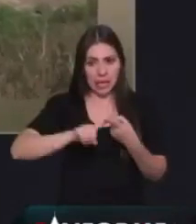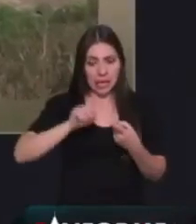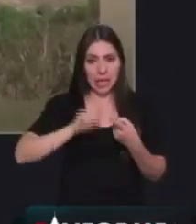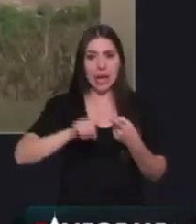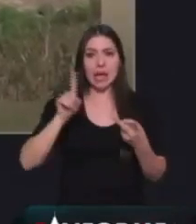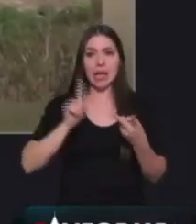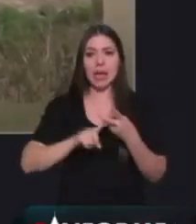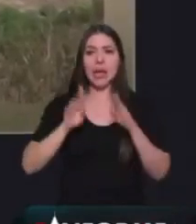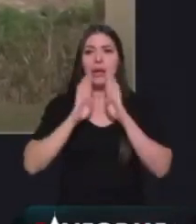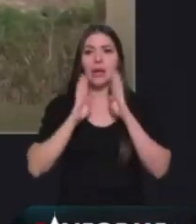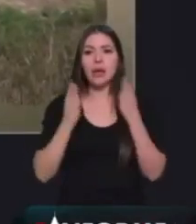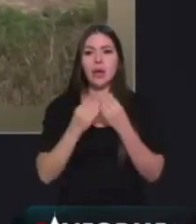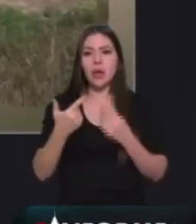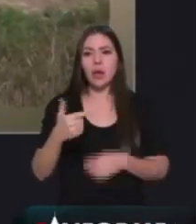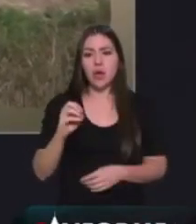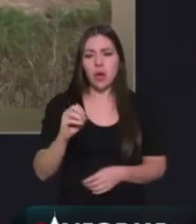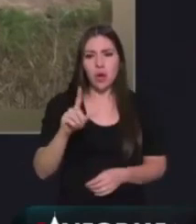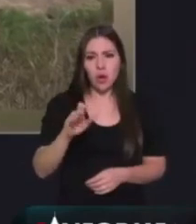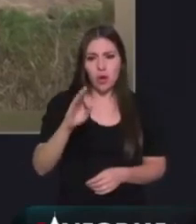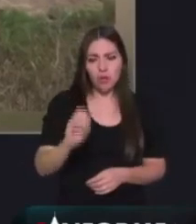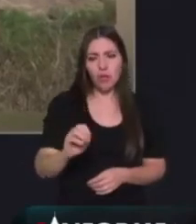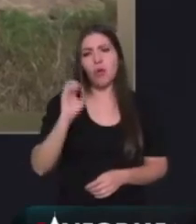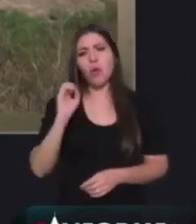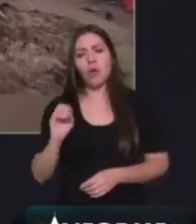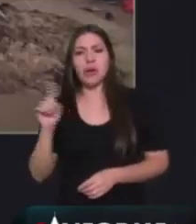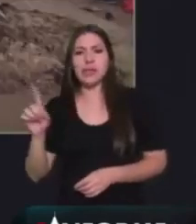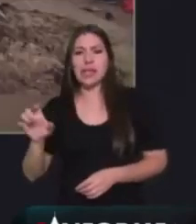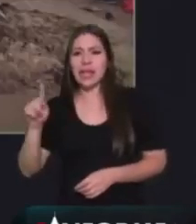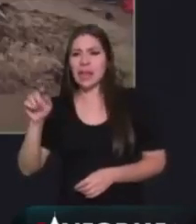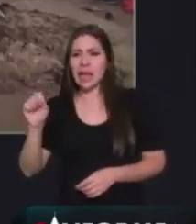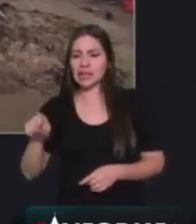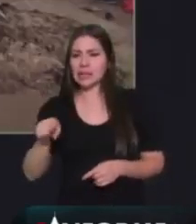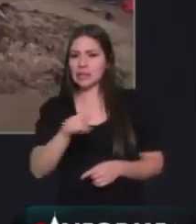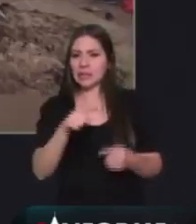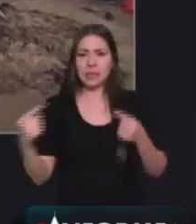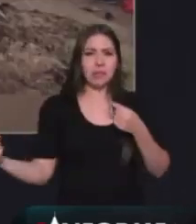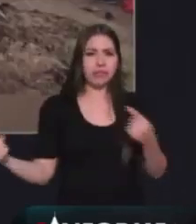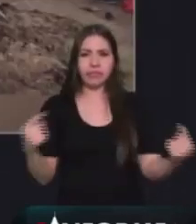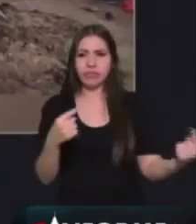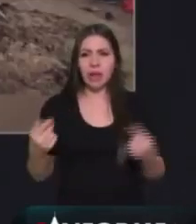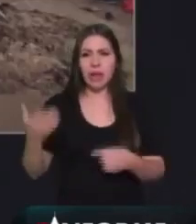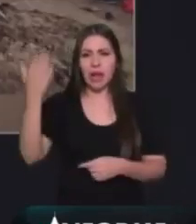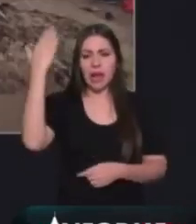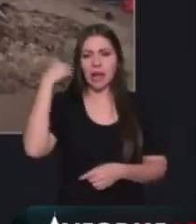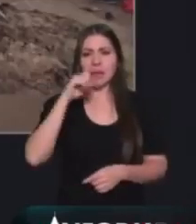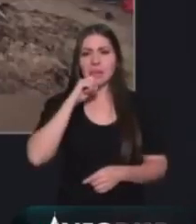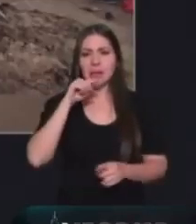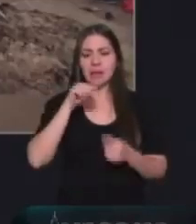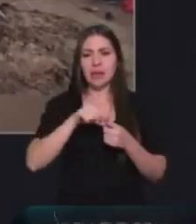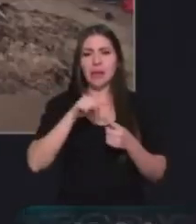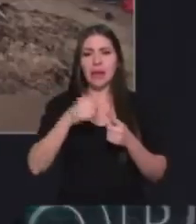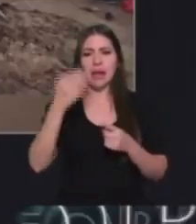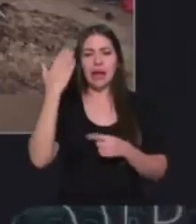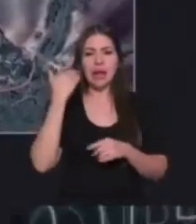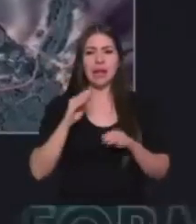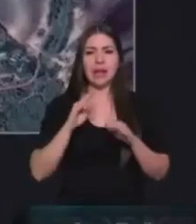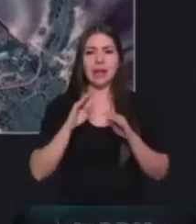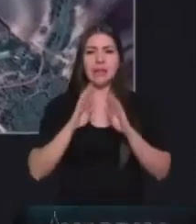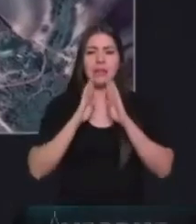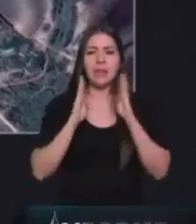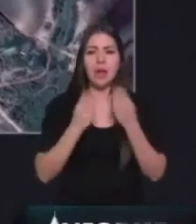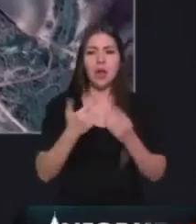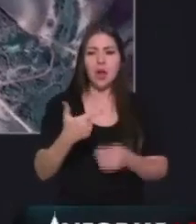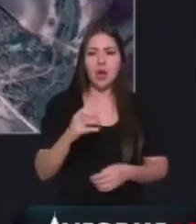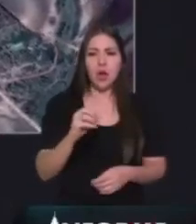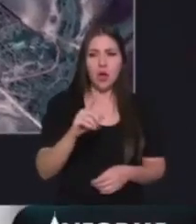del Golfo o los Zetas, de cualquier forma. Estábamos hablando en particular, en el caso de Tony Tormenta, del Cartel del Golfo y la Marina. Las